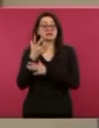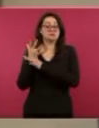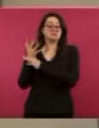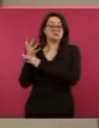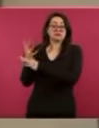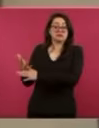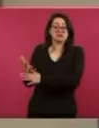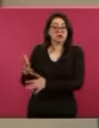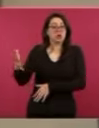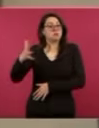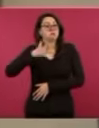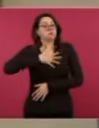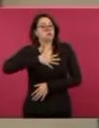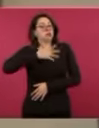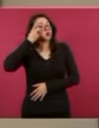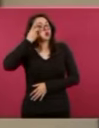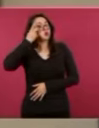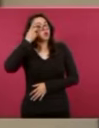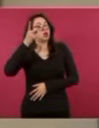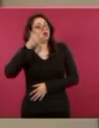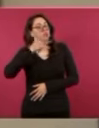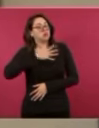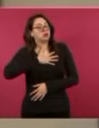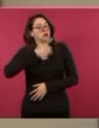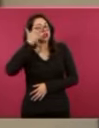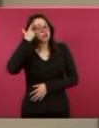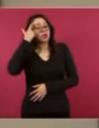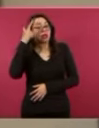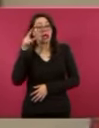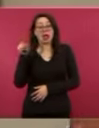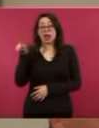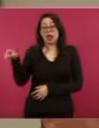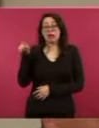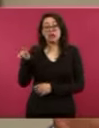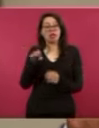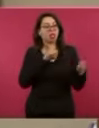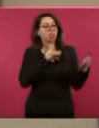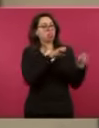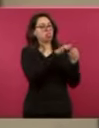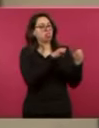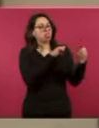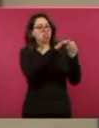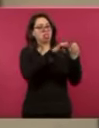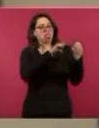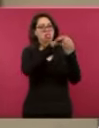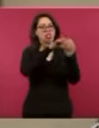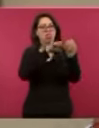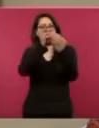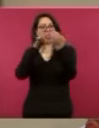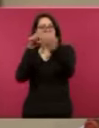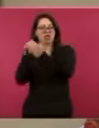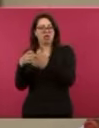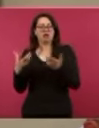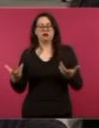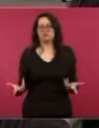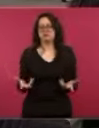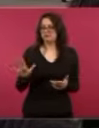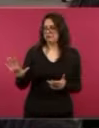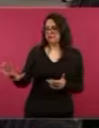aliados comerciales de los licenciatarios oficiales y difamando a los nuevos colaboradores que,